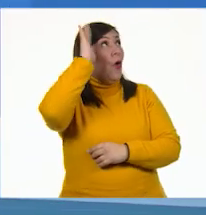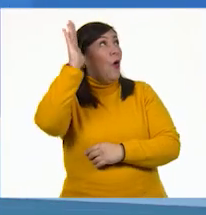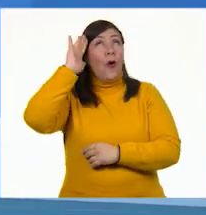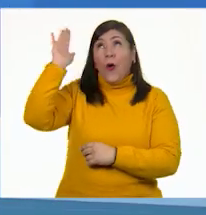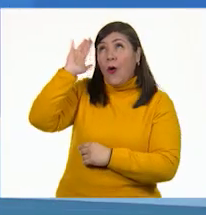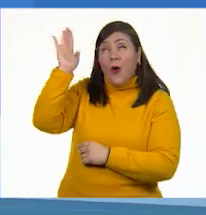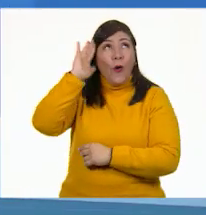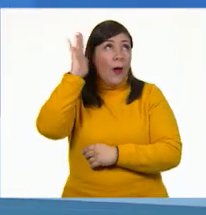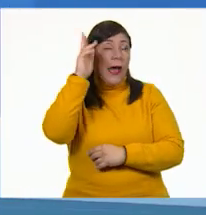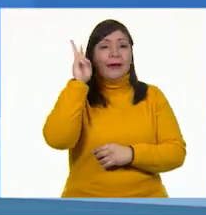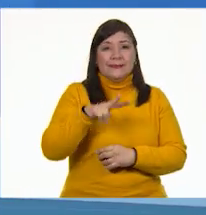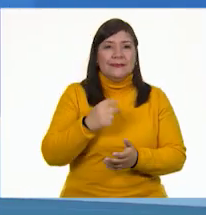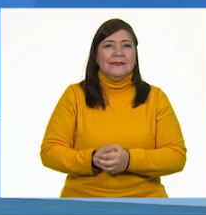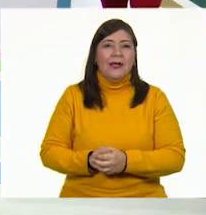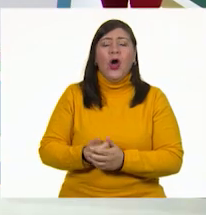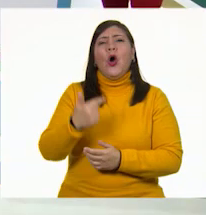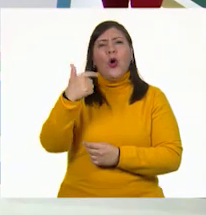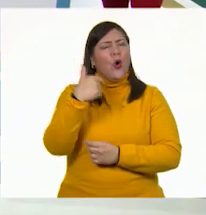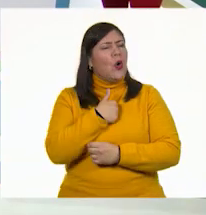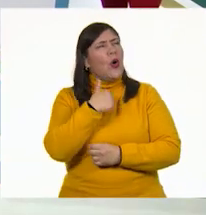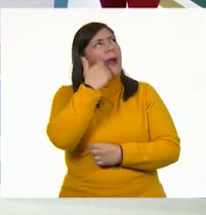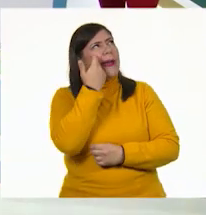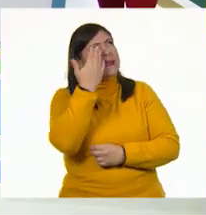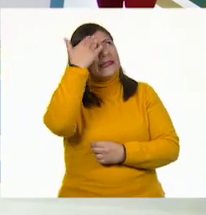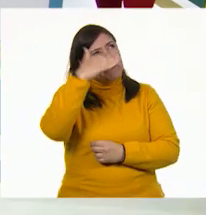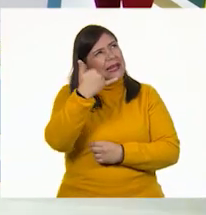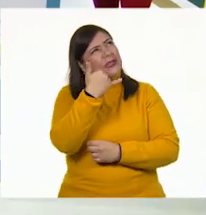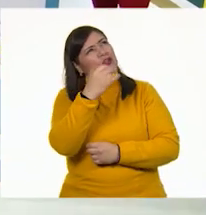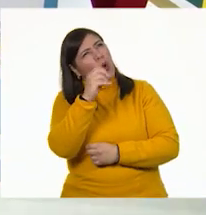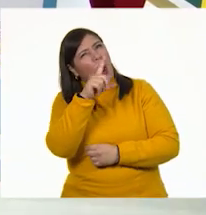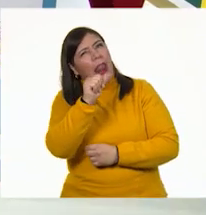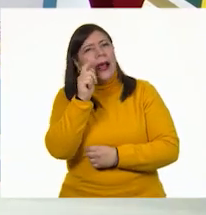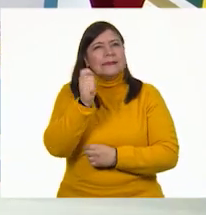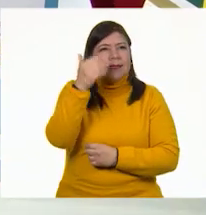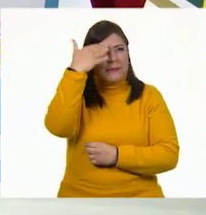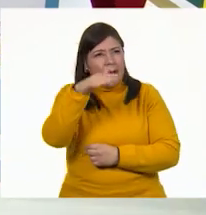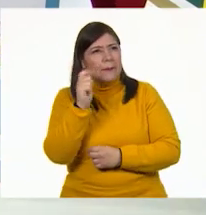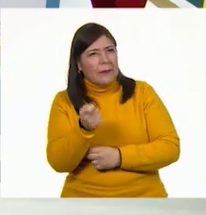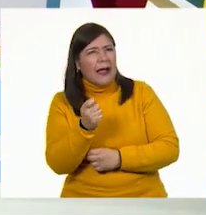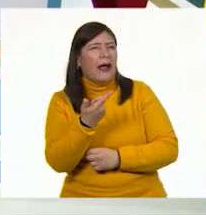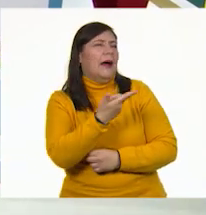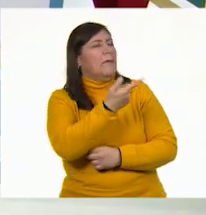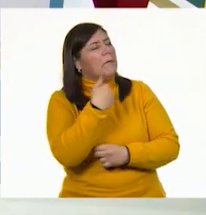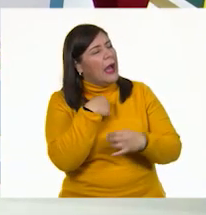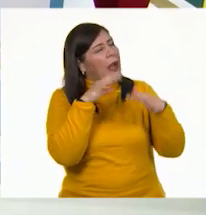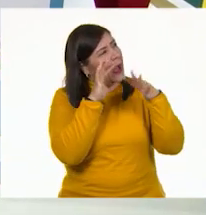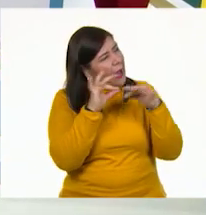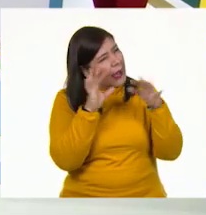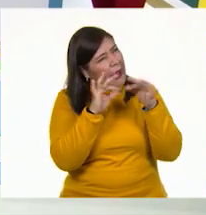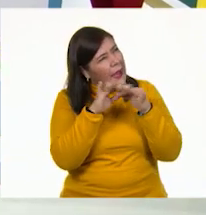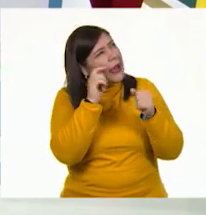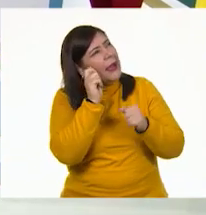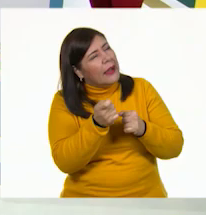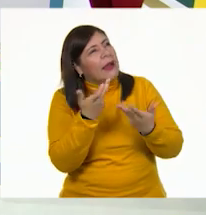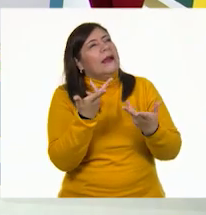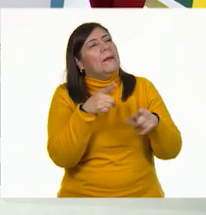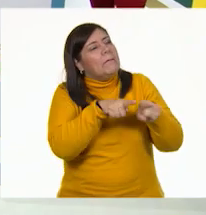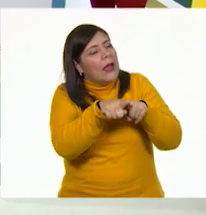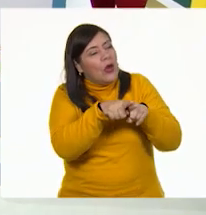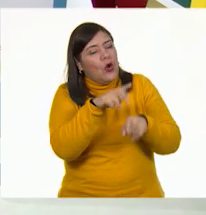verdad! Yo quiero saber más de Yola. Y también, cuéntanos, ¿qué pasó con su hermanito